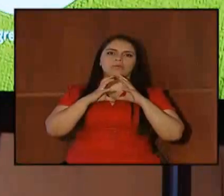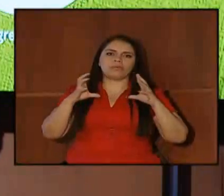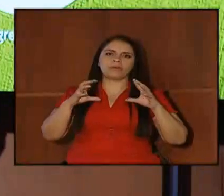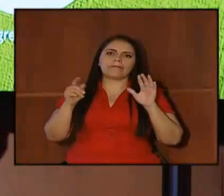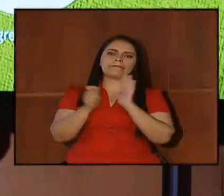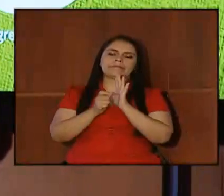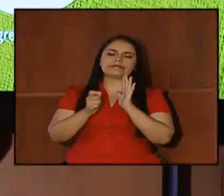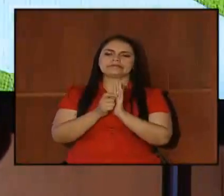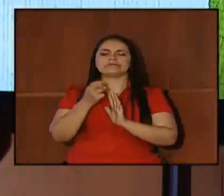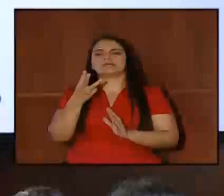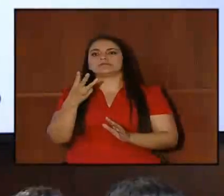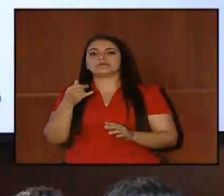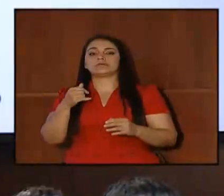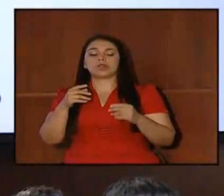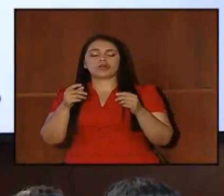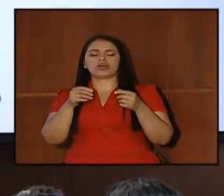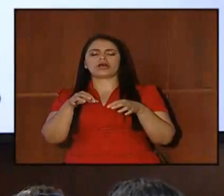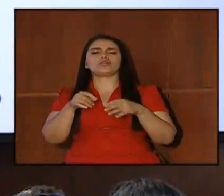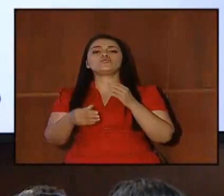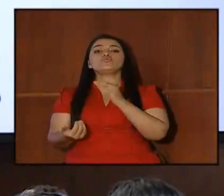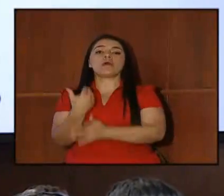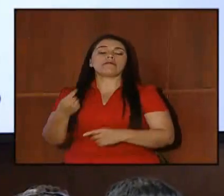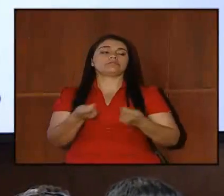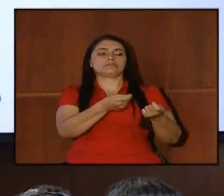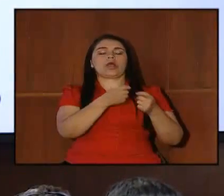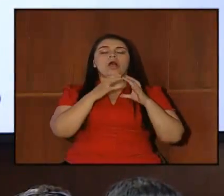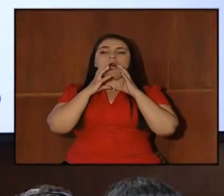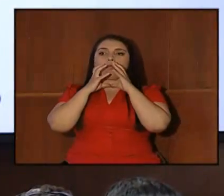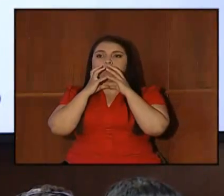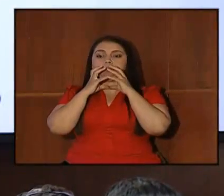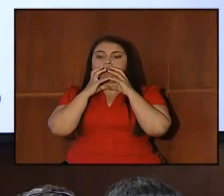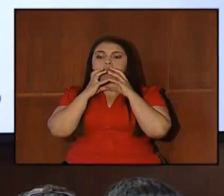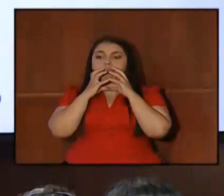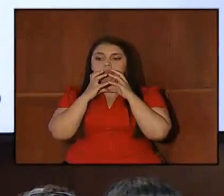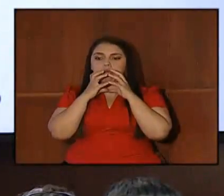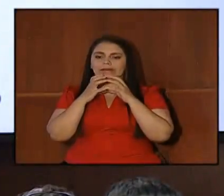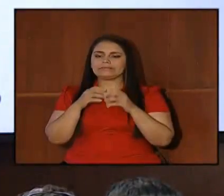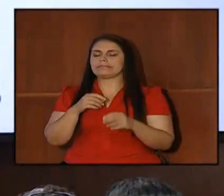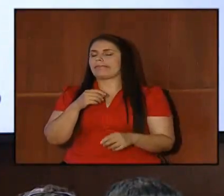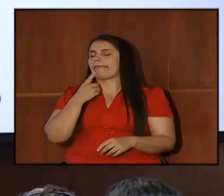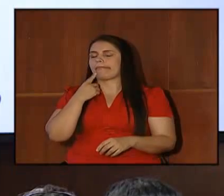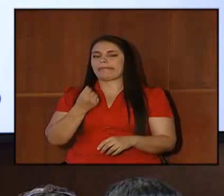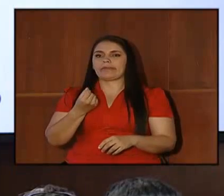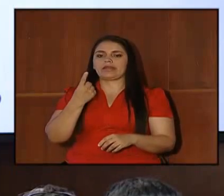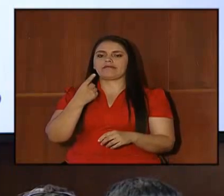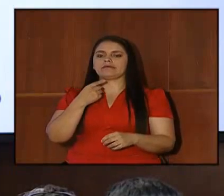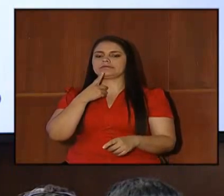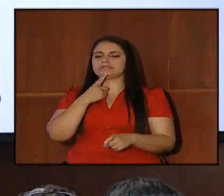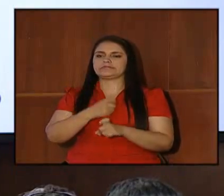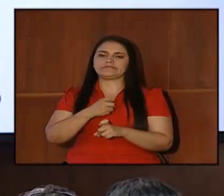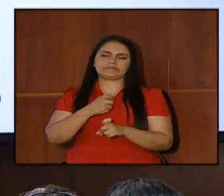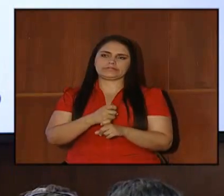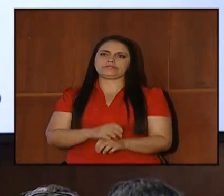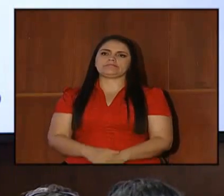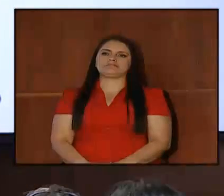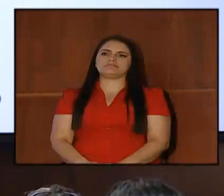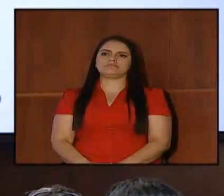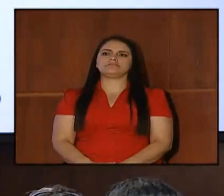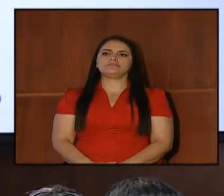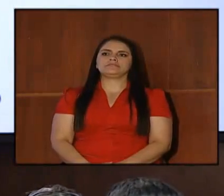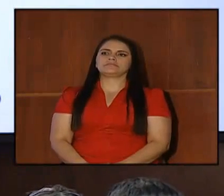Para que sea más suave. Porque la bomba por primera vez le abre hasta uno también.